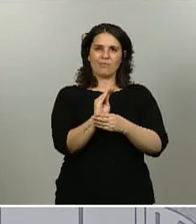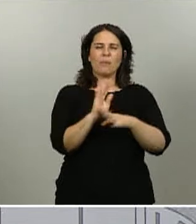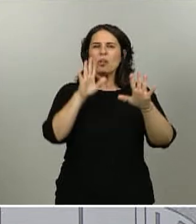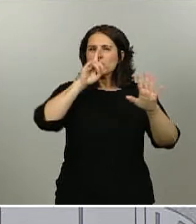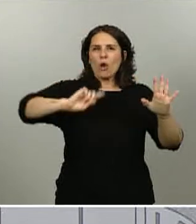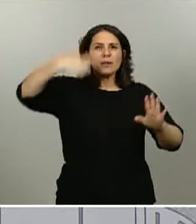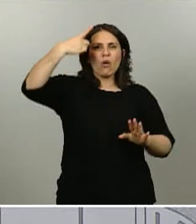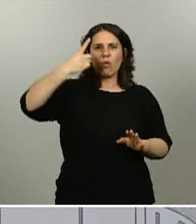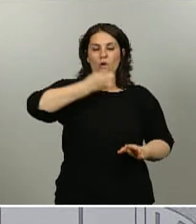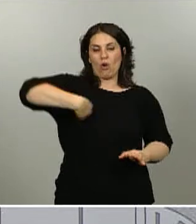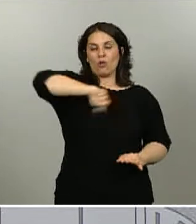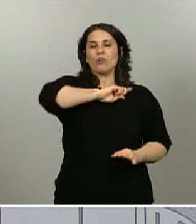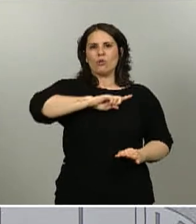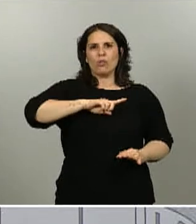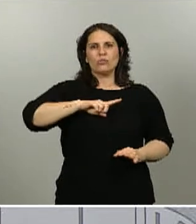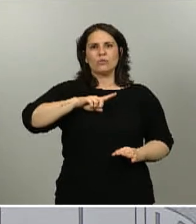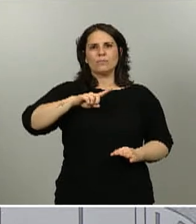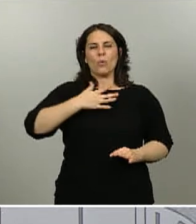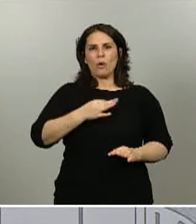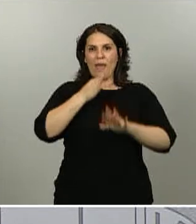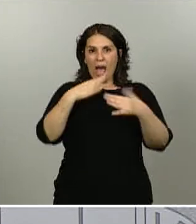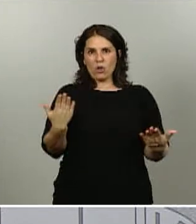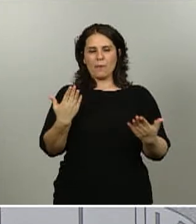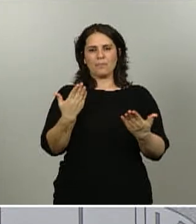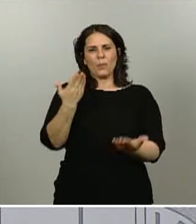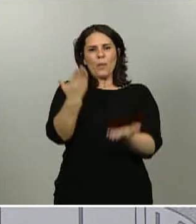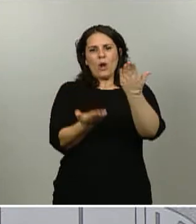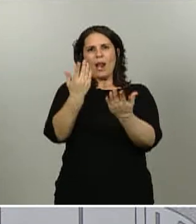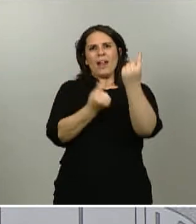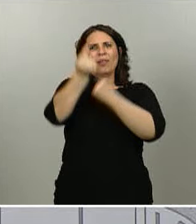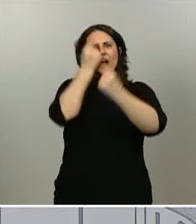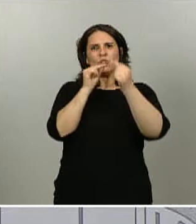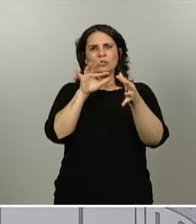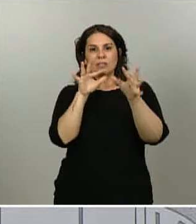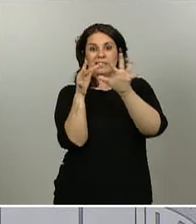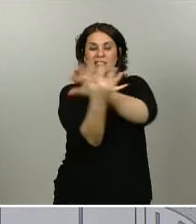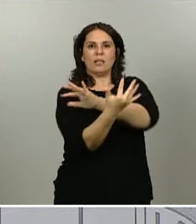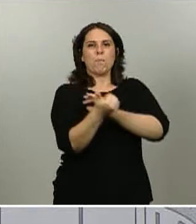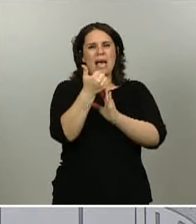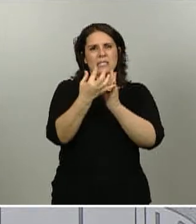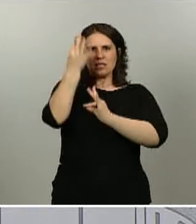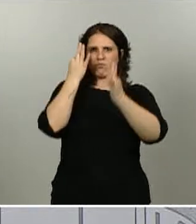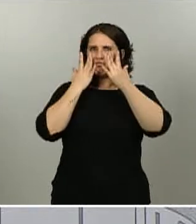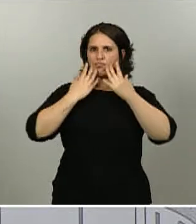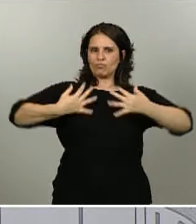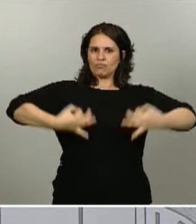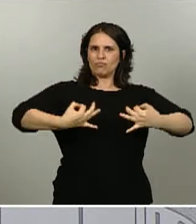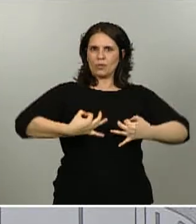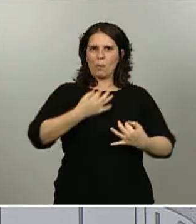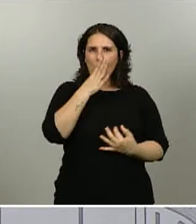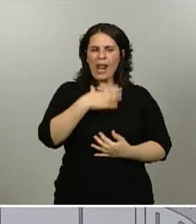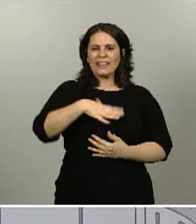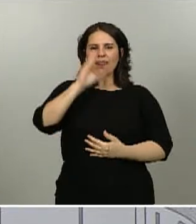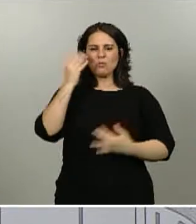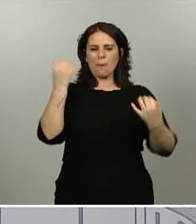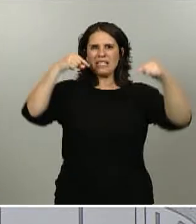podemos valorar los datos de evolución de una forma mucho más precisa, entendiendo lo que está pasando hoy, no ayer ni antes de